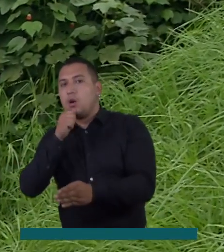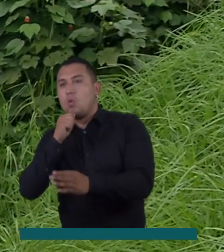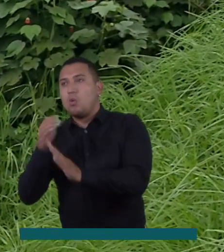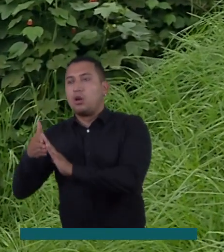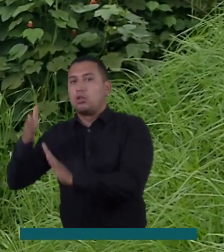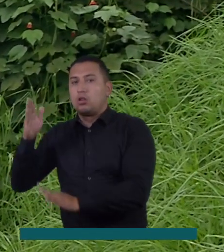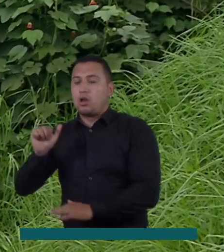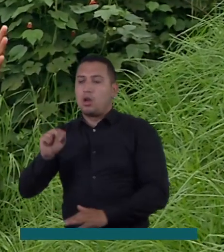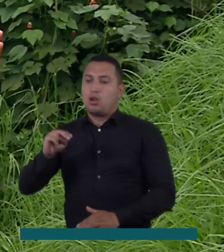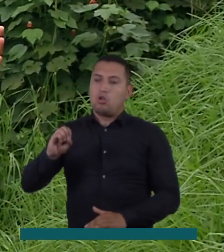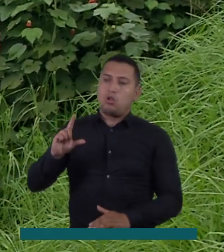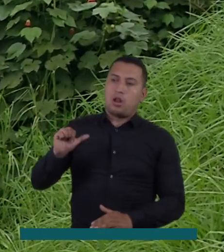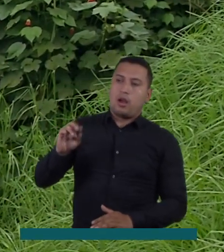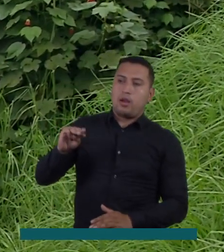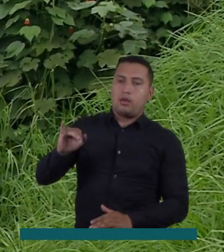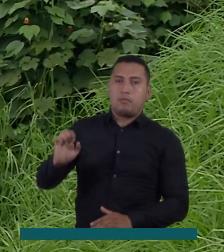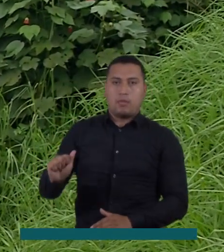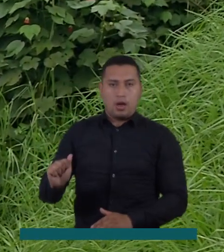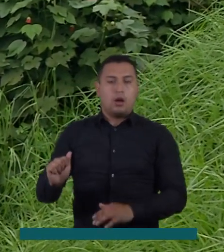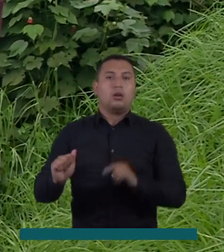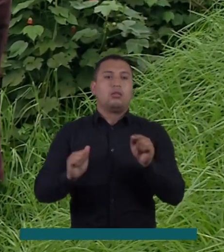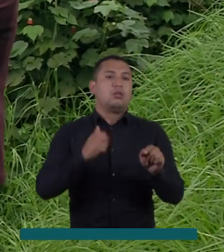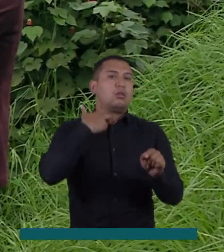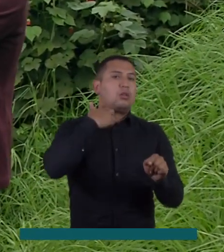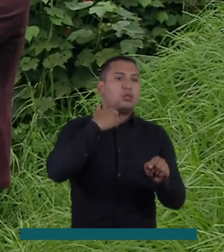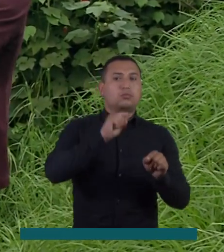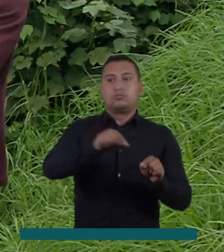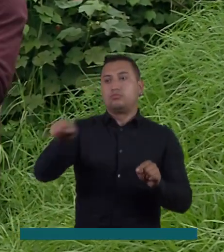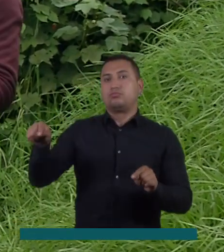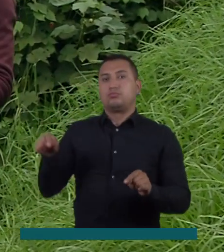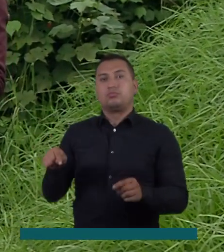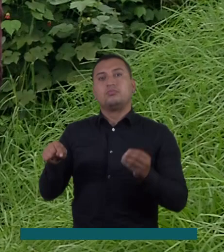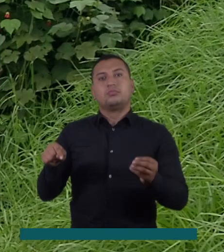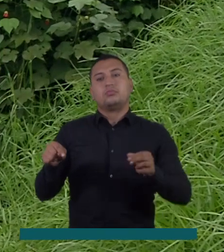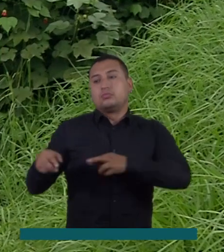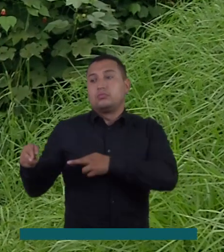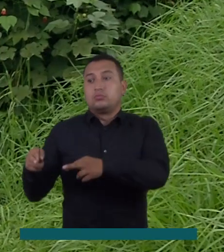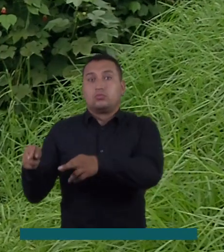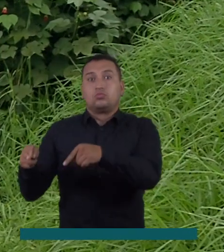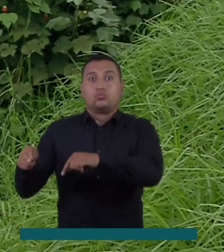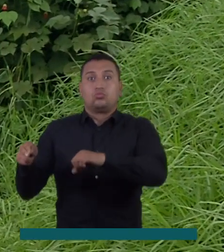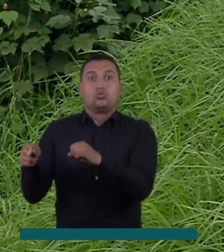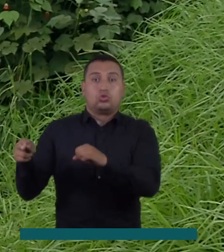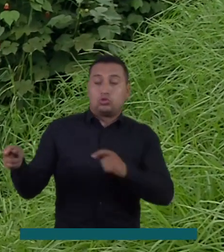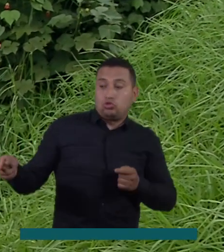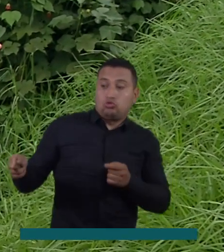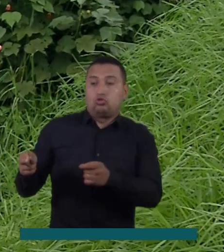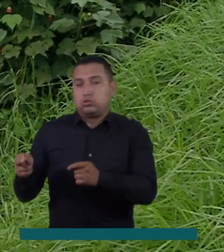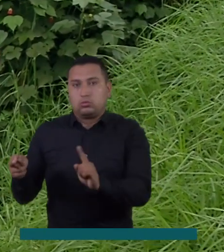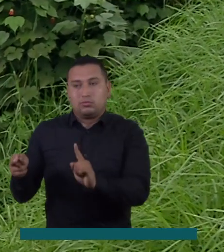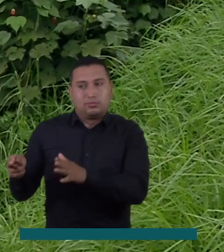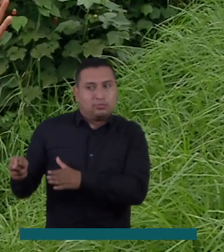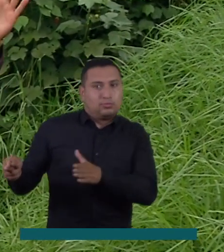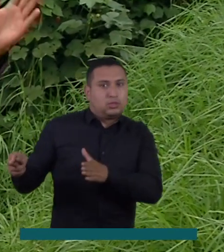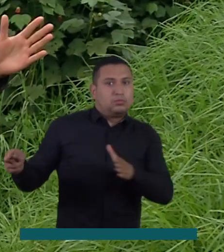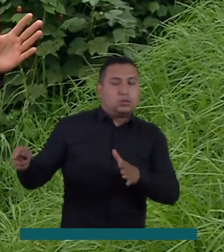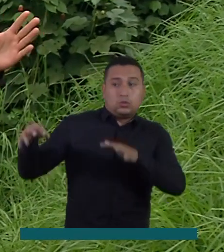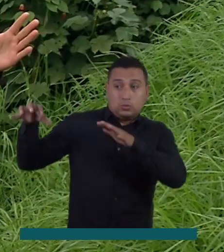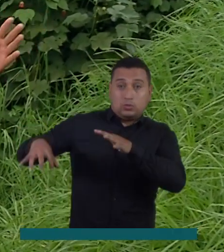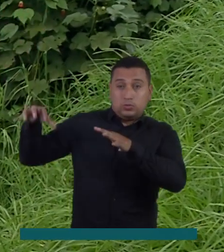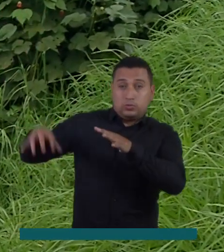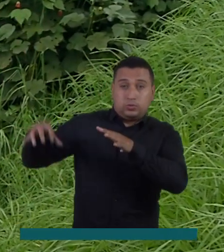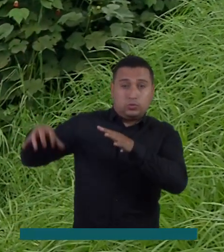Anolaima, Girardot, entre otros, para que no se acerquen a las orillas del río Bogotá e informen si se presenta un